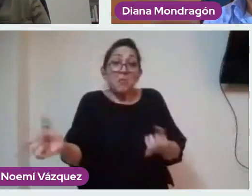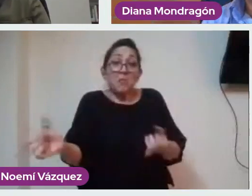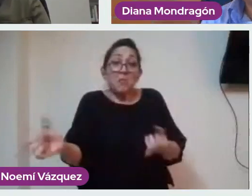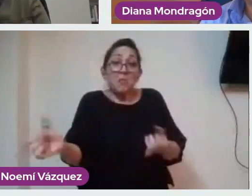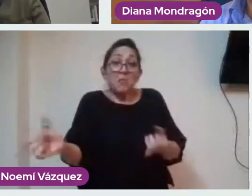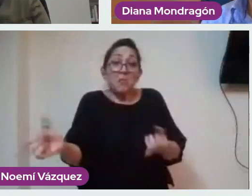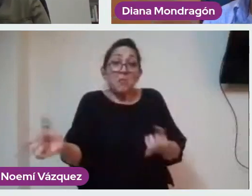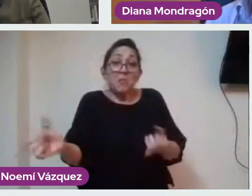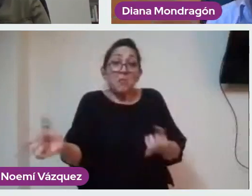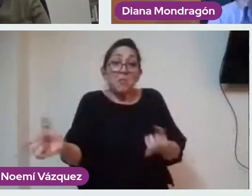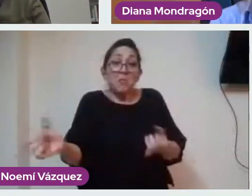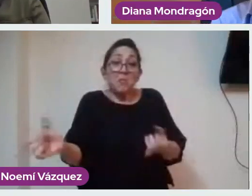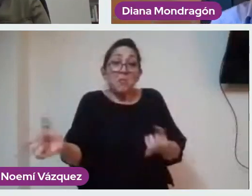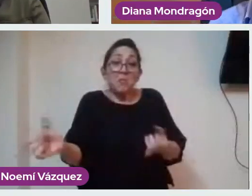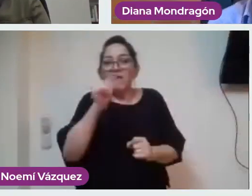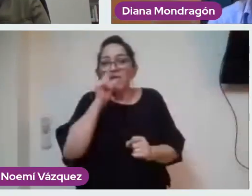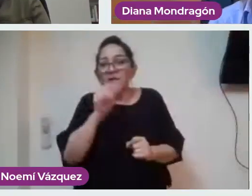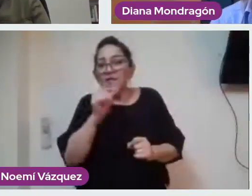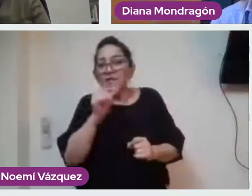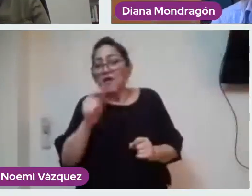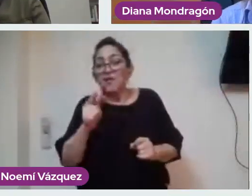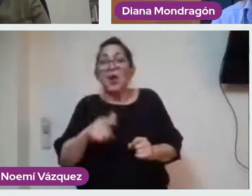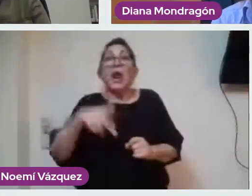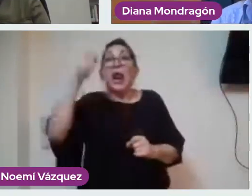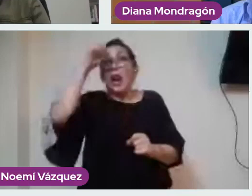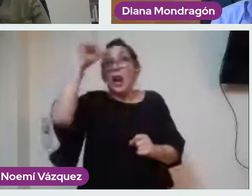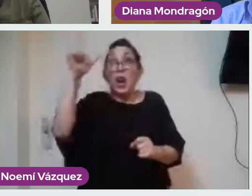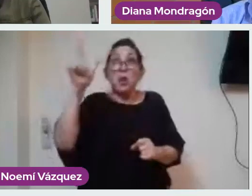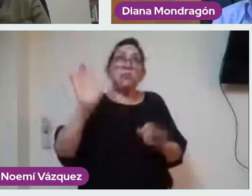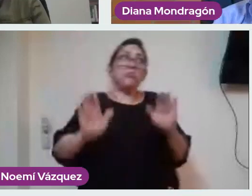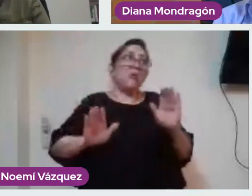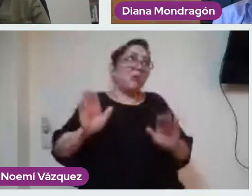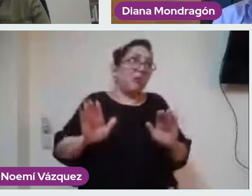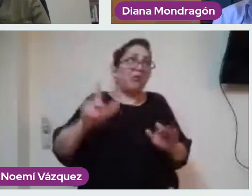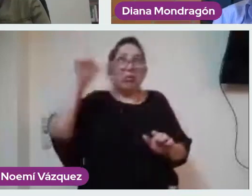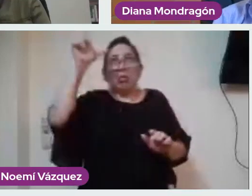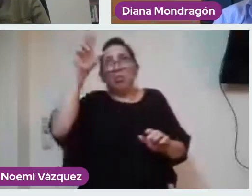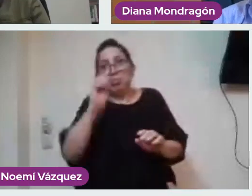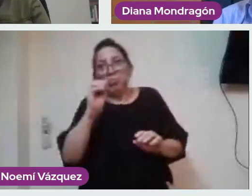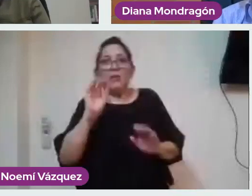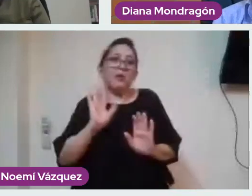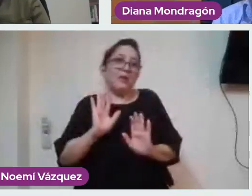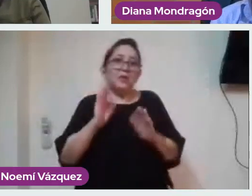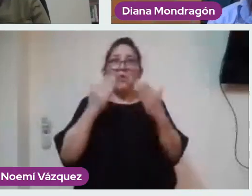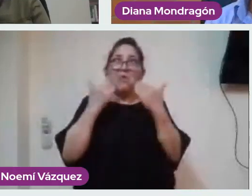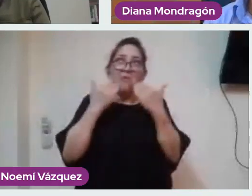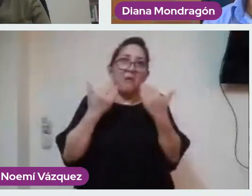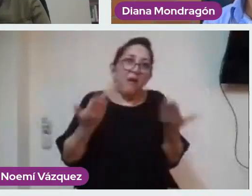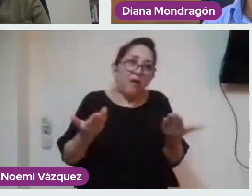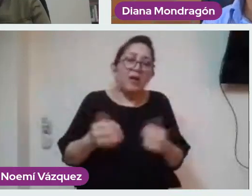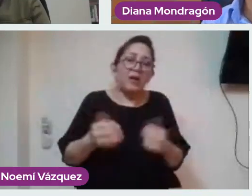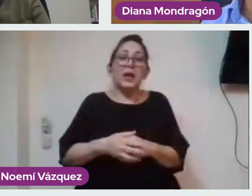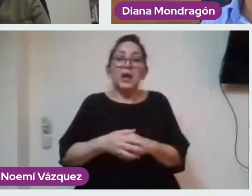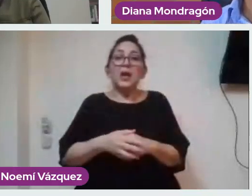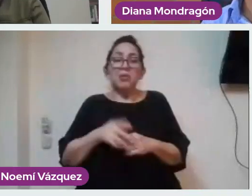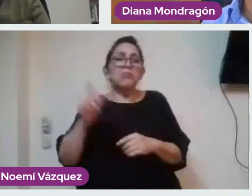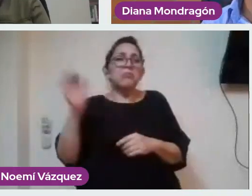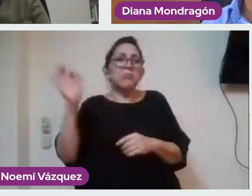confiable, donde a veces hay luz, a veces no hay, ¿no?, sí puede existir este canal de comunicación en donde